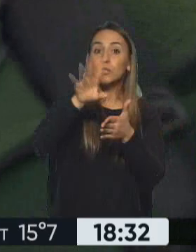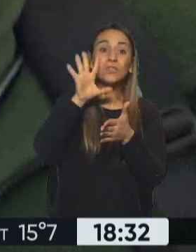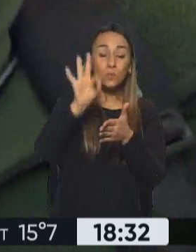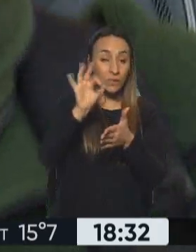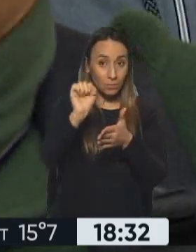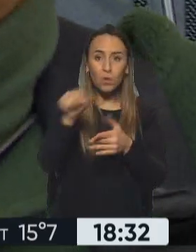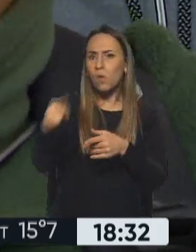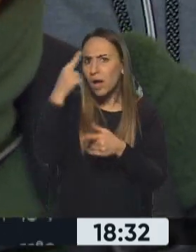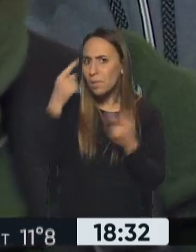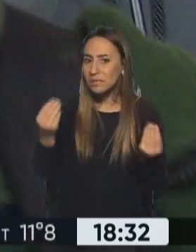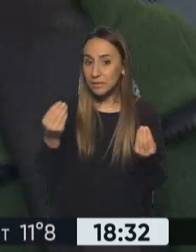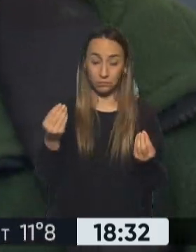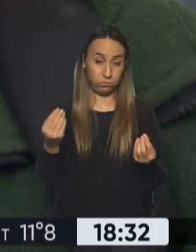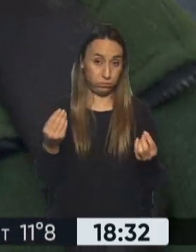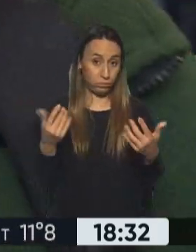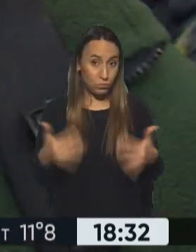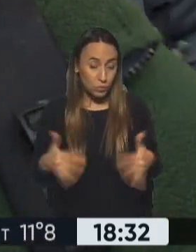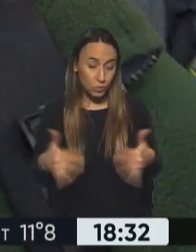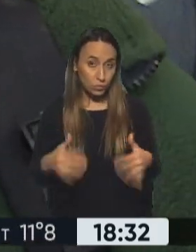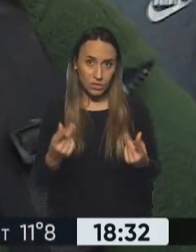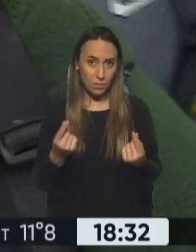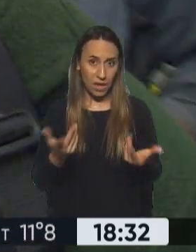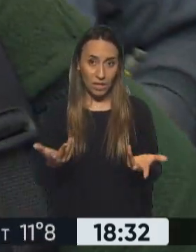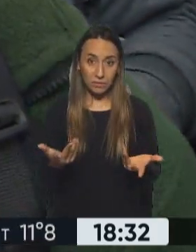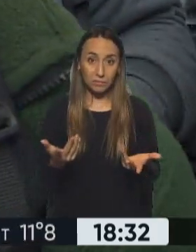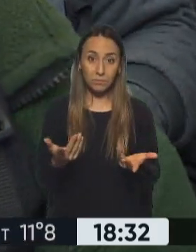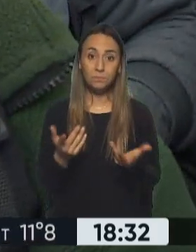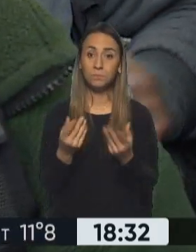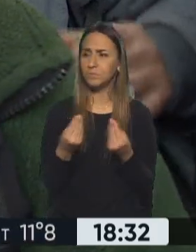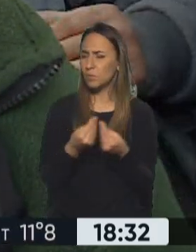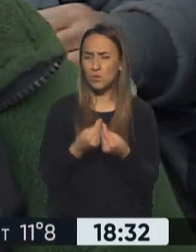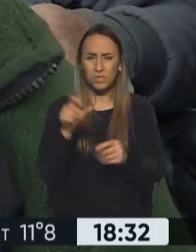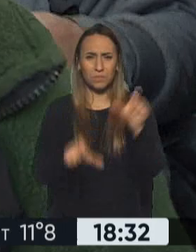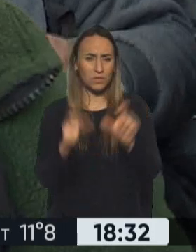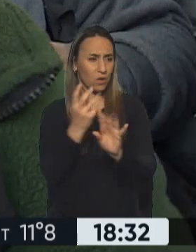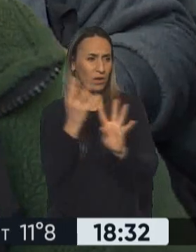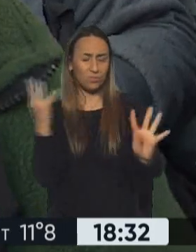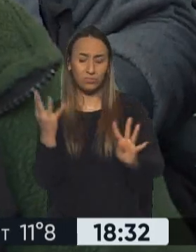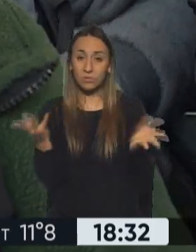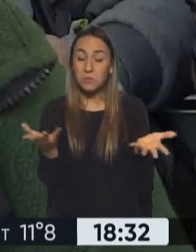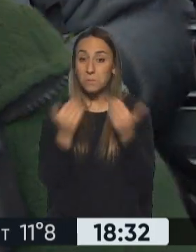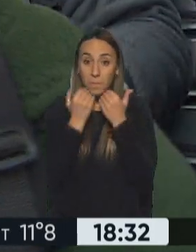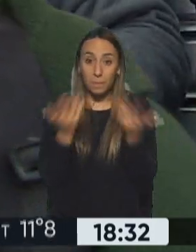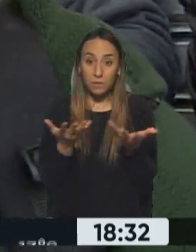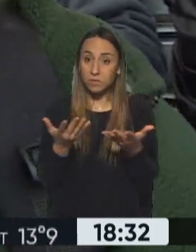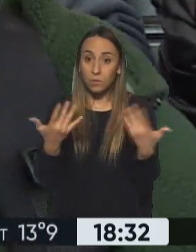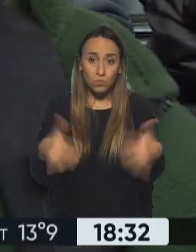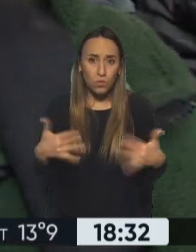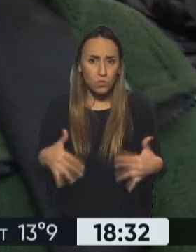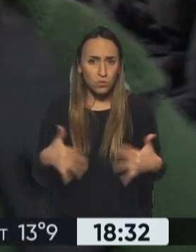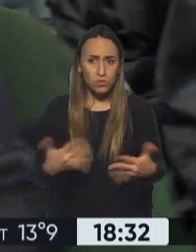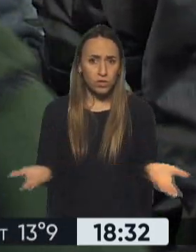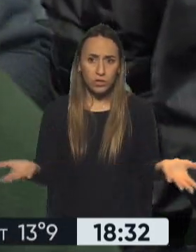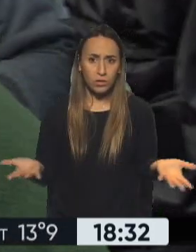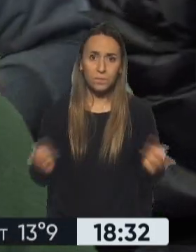pesos. ¿Qué opinas? Mucho, mucho. Y de paso tanta gente y no sé, es mucho. Y